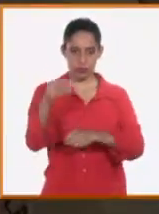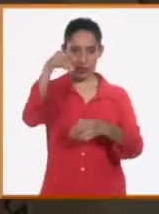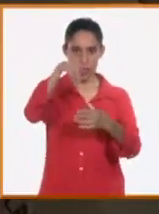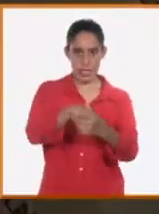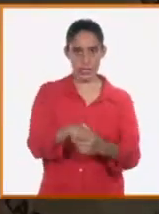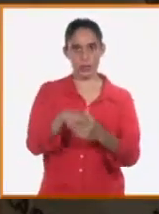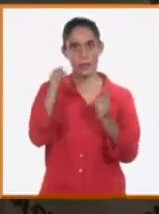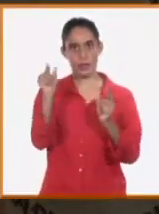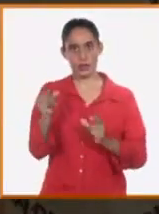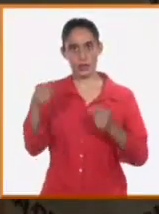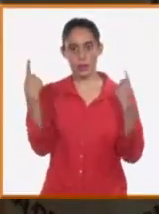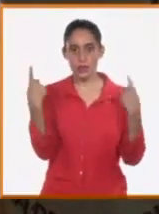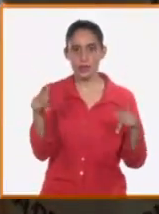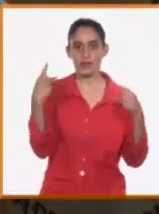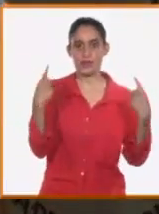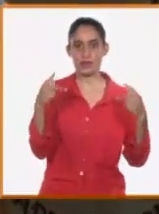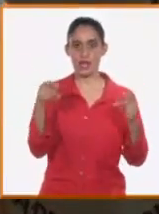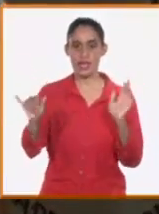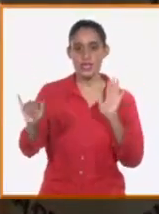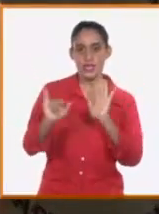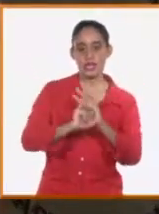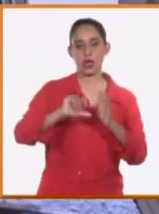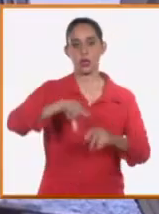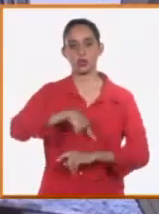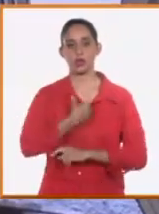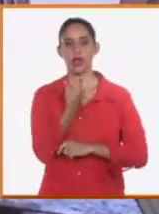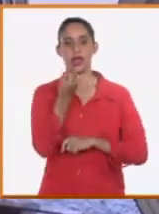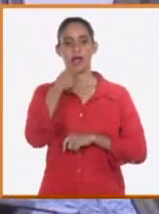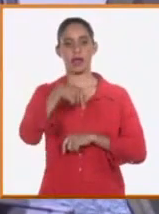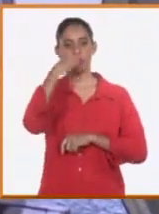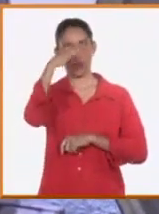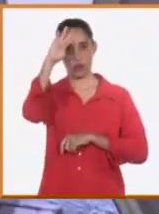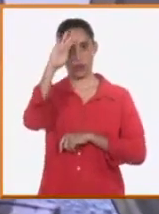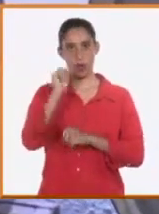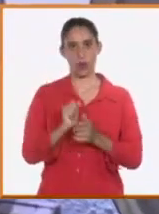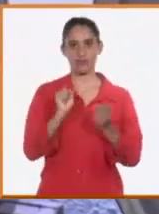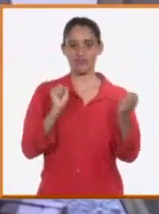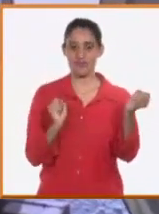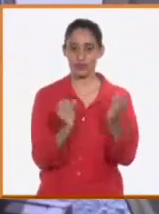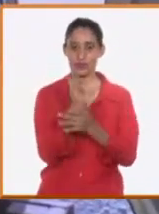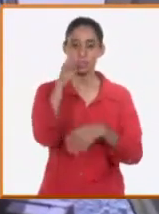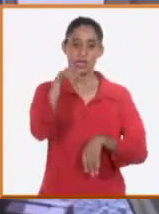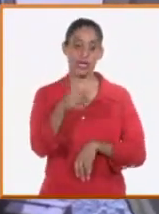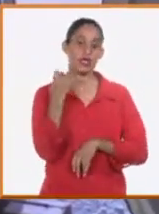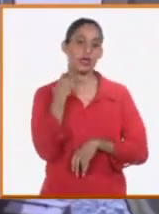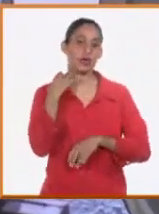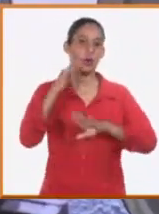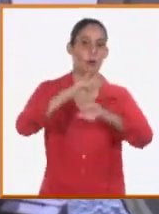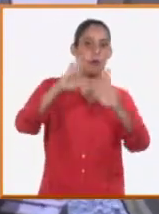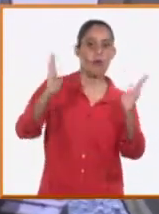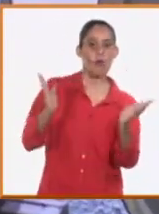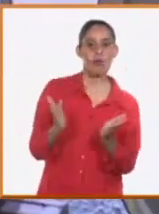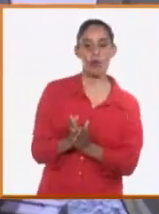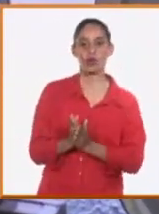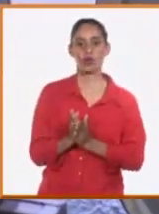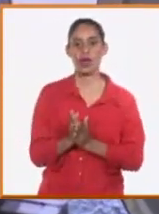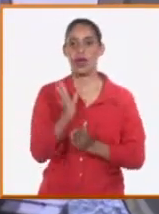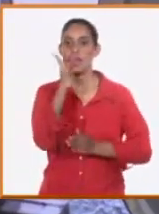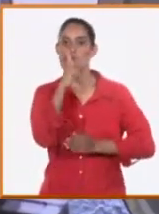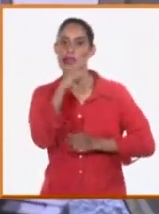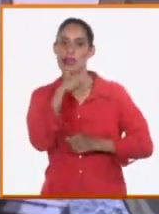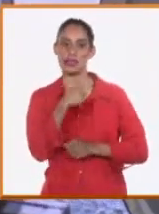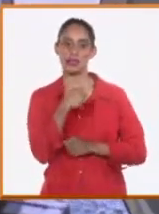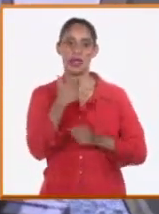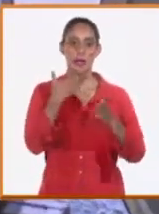una parte importante de la identidad cultural de nuestro país. El nacimiento del ron ligero en el mundo es la hermosa ciudad de Santiago de Cuba, pero